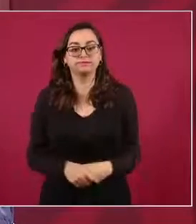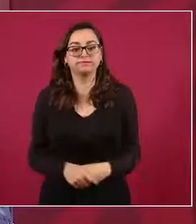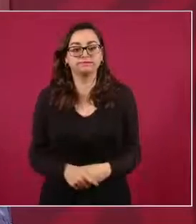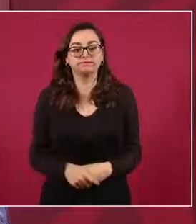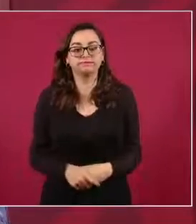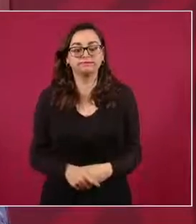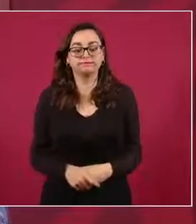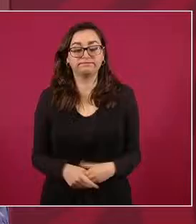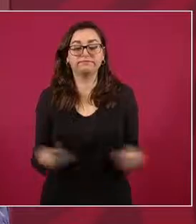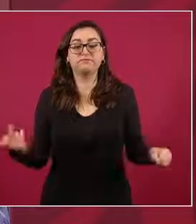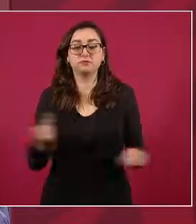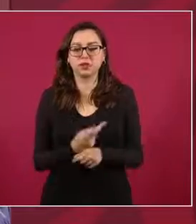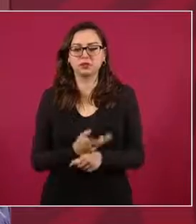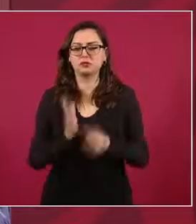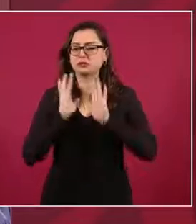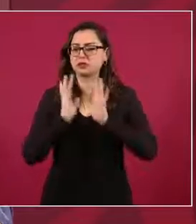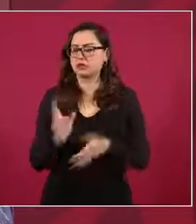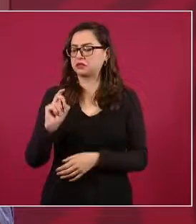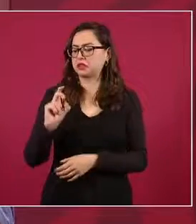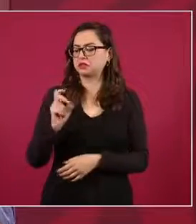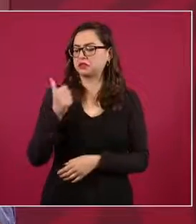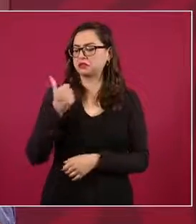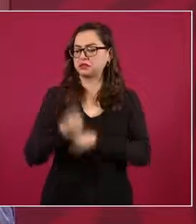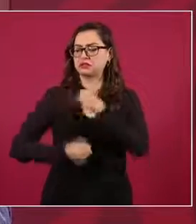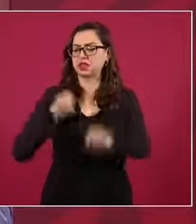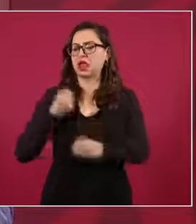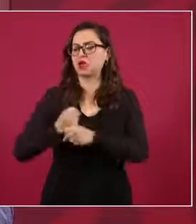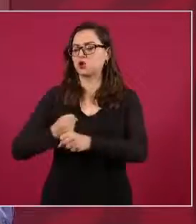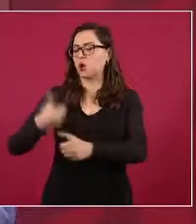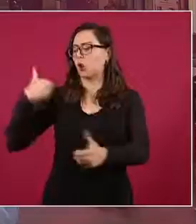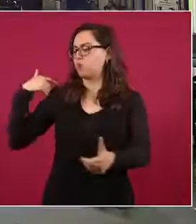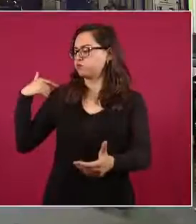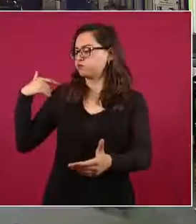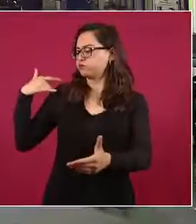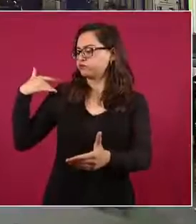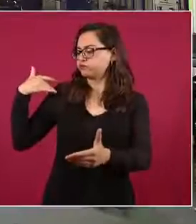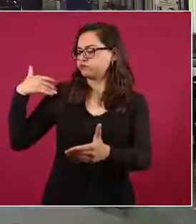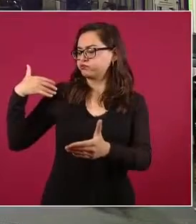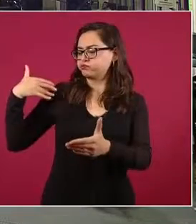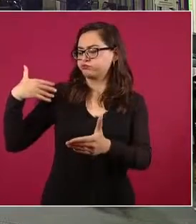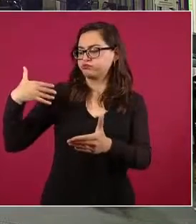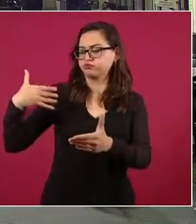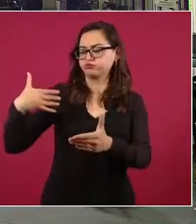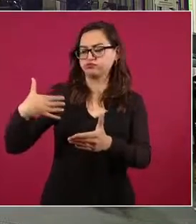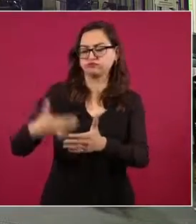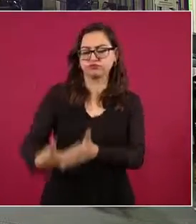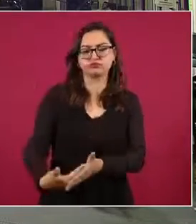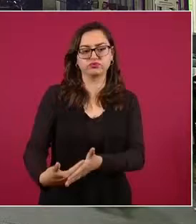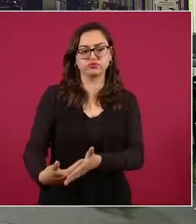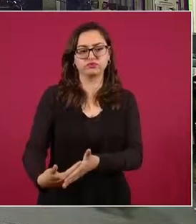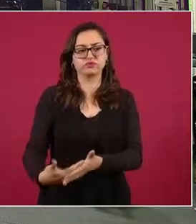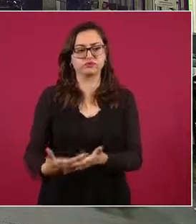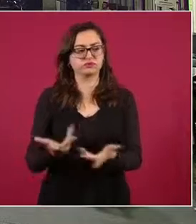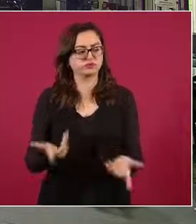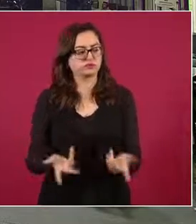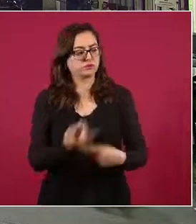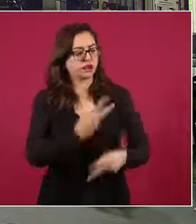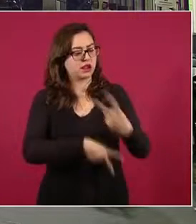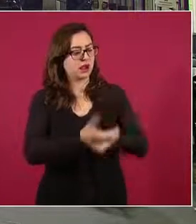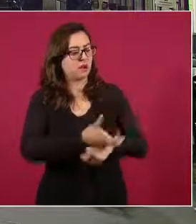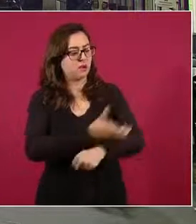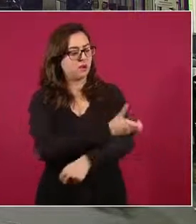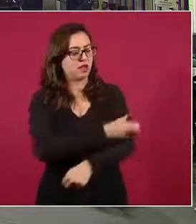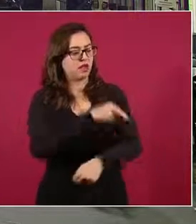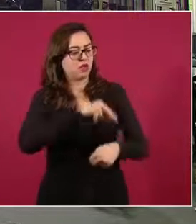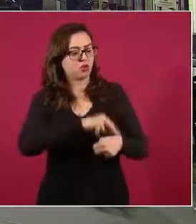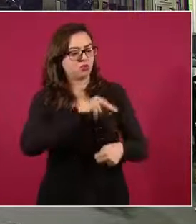los médicos y con Zoé, que ya casi es médico.